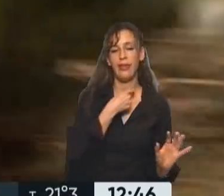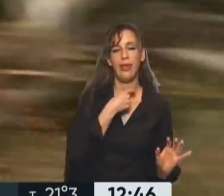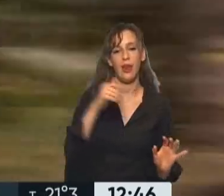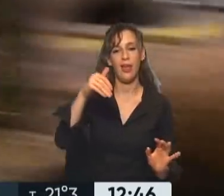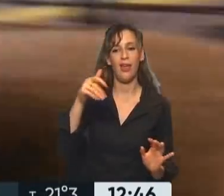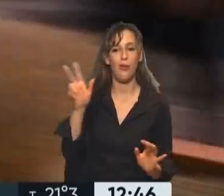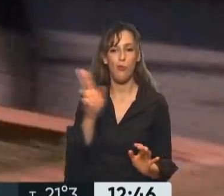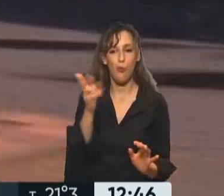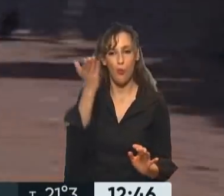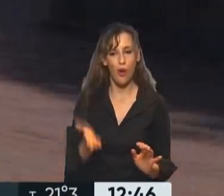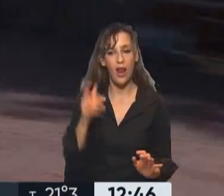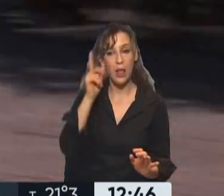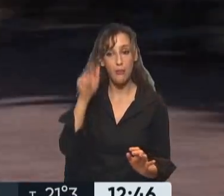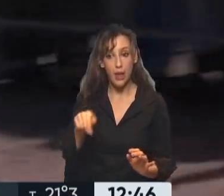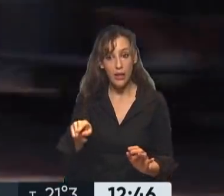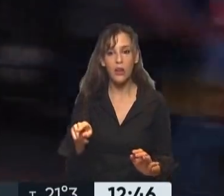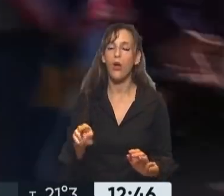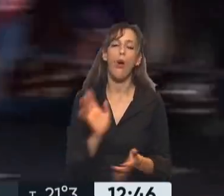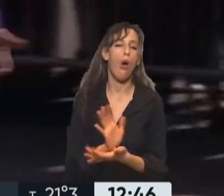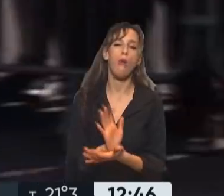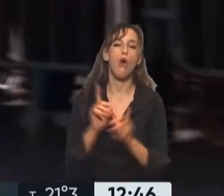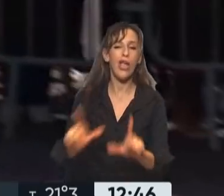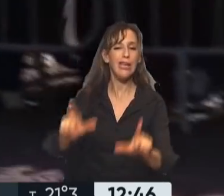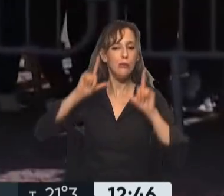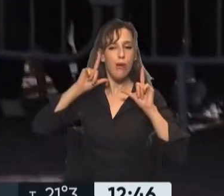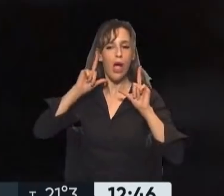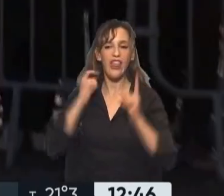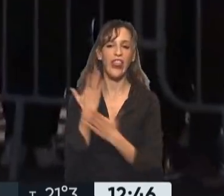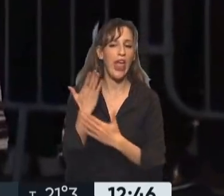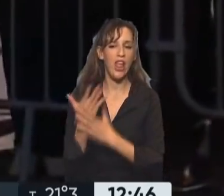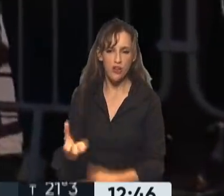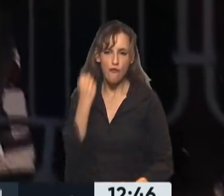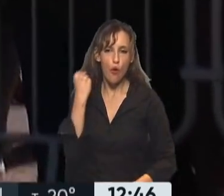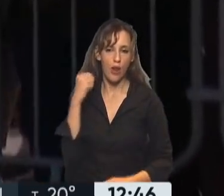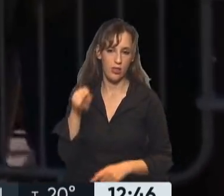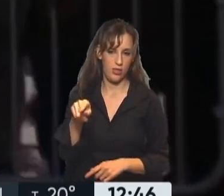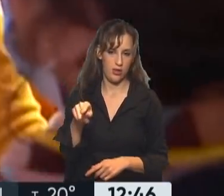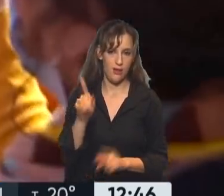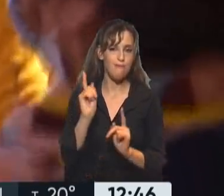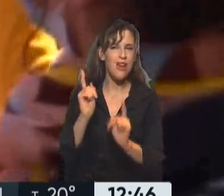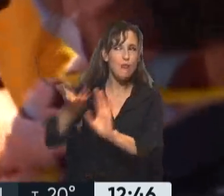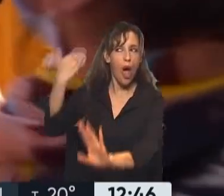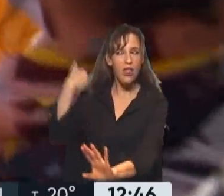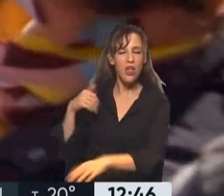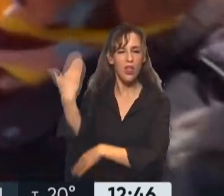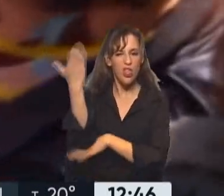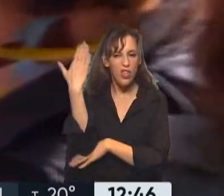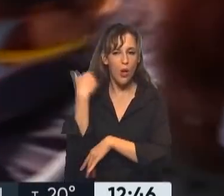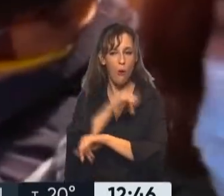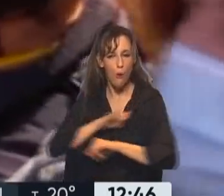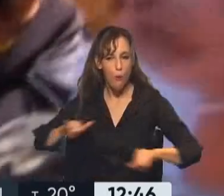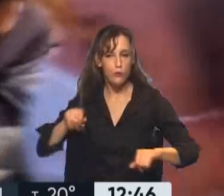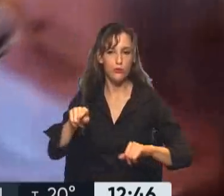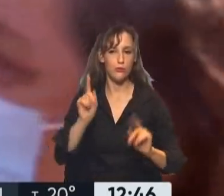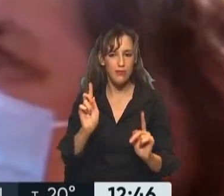centro de la escena como candidata de la extrema derecha. Revivir y sacar a la luz su discurso tradicional, el discurso que bebe en